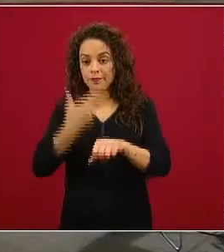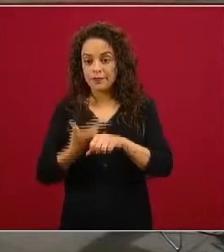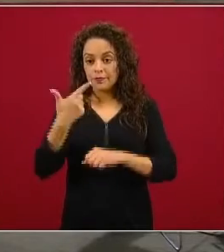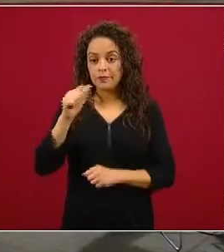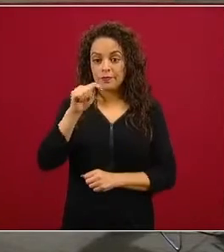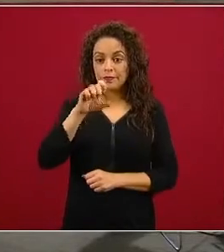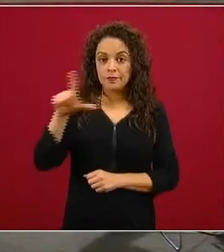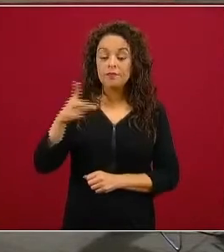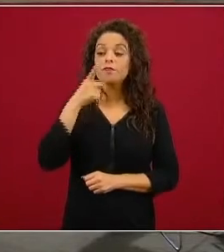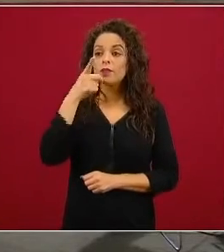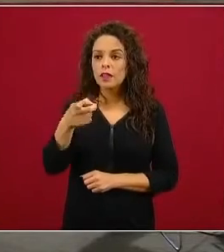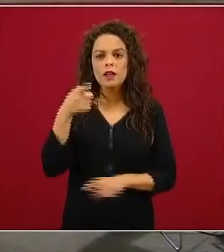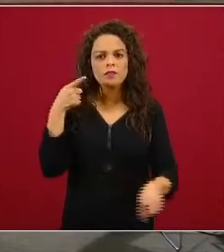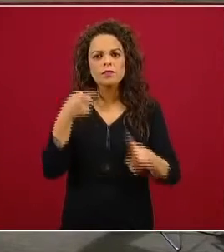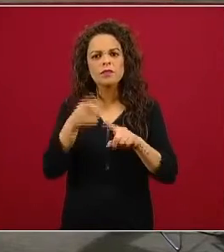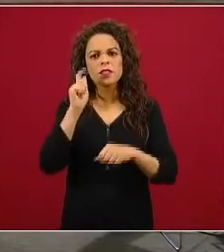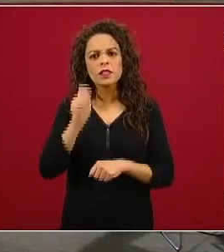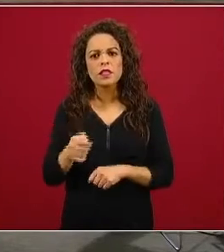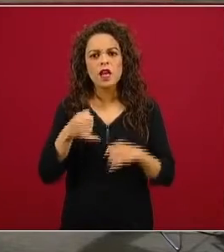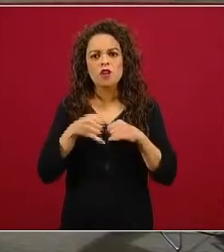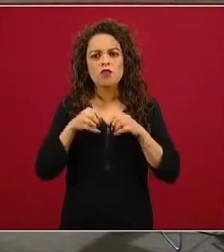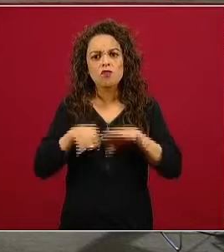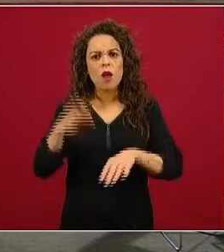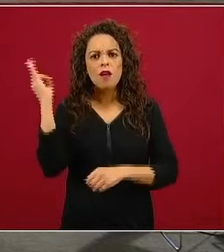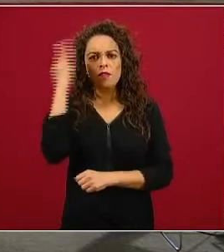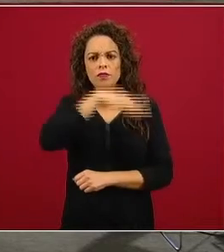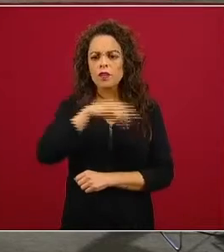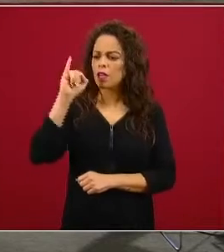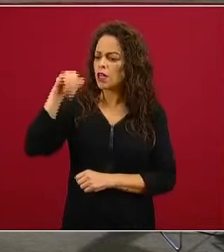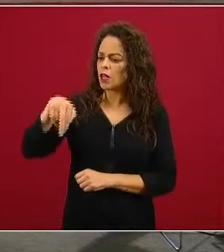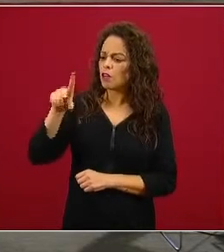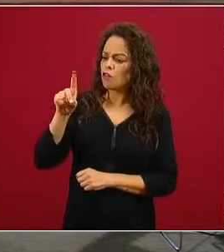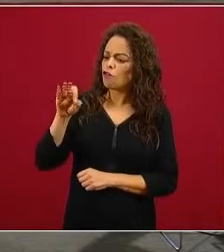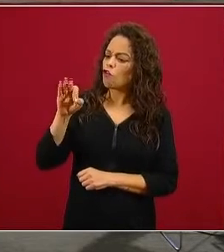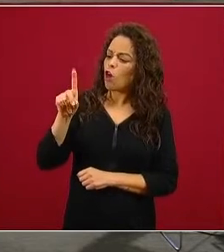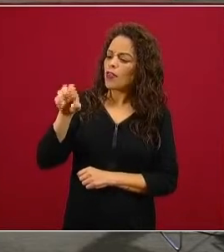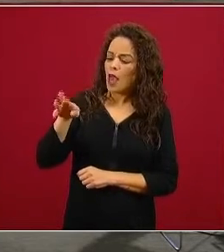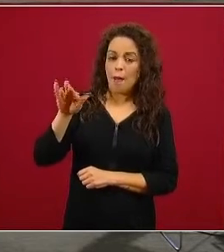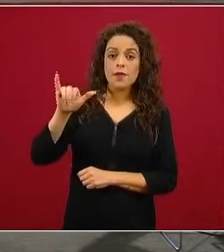Buenas tardes, buenas noches, muchas gracias, doctor Gatell.